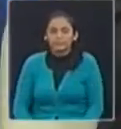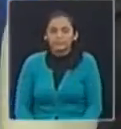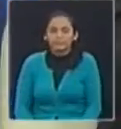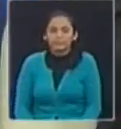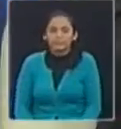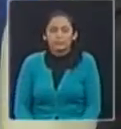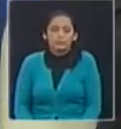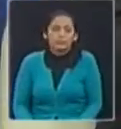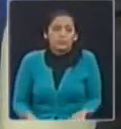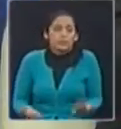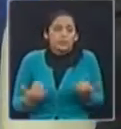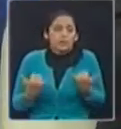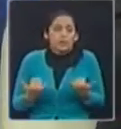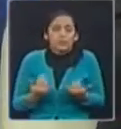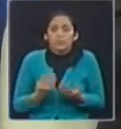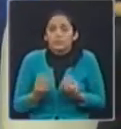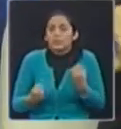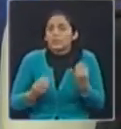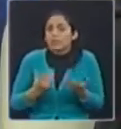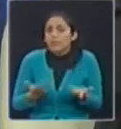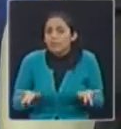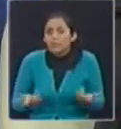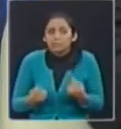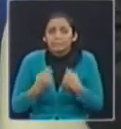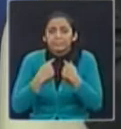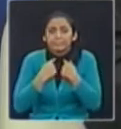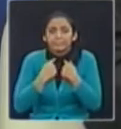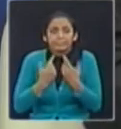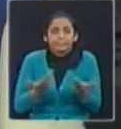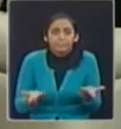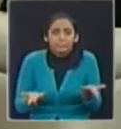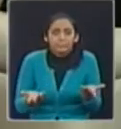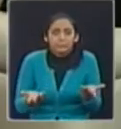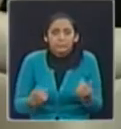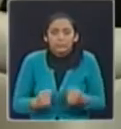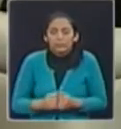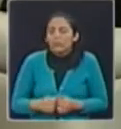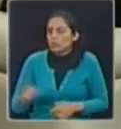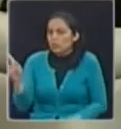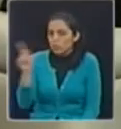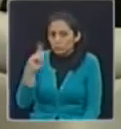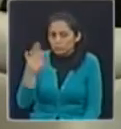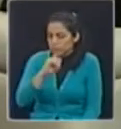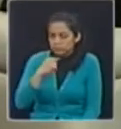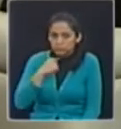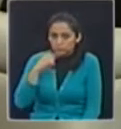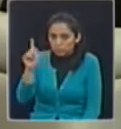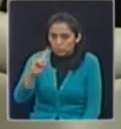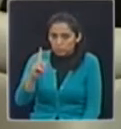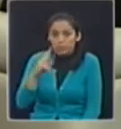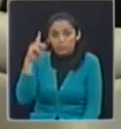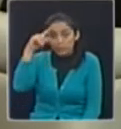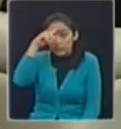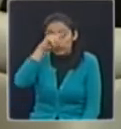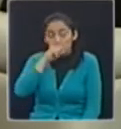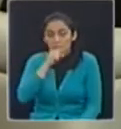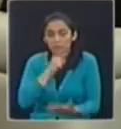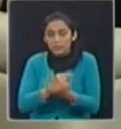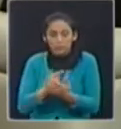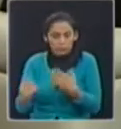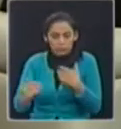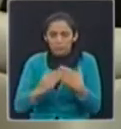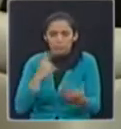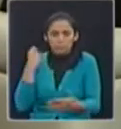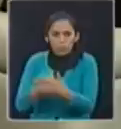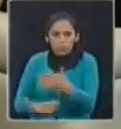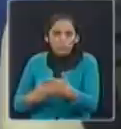ante esta situación, ante esta realidad, ¿es una batalla perdida esto del juicio político? Es una batalla difícil, pero es una batalla que hay que darle. Y es una batalla que lo que busca